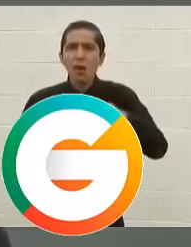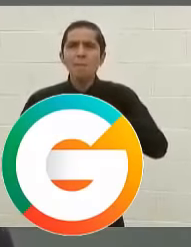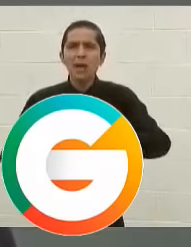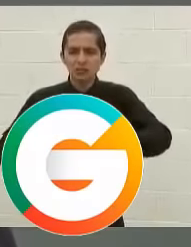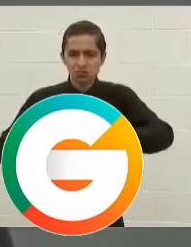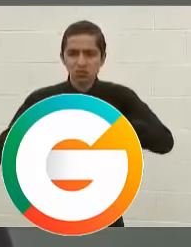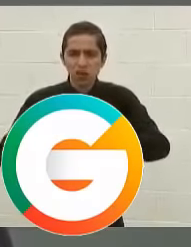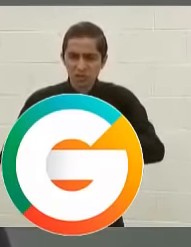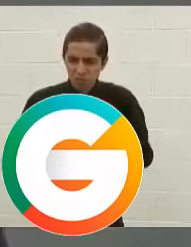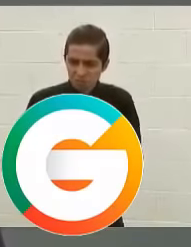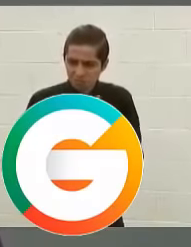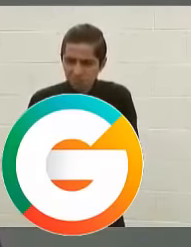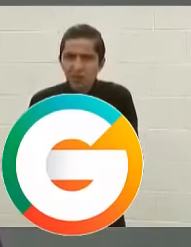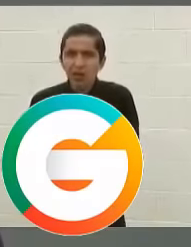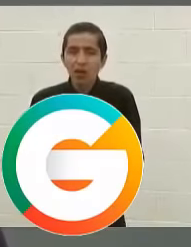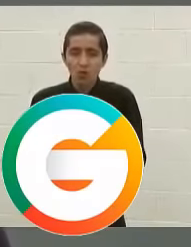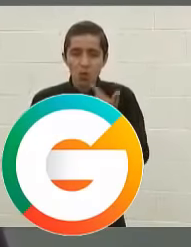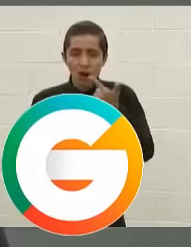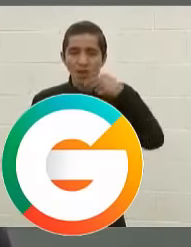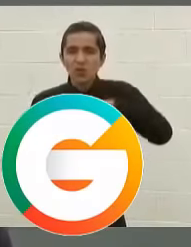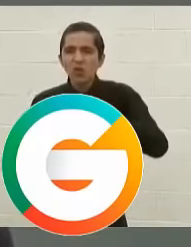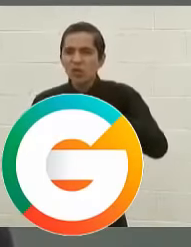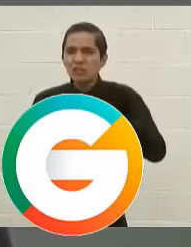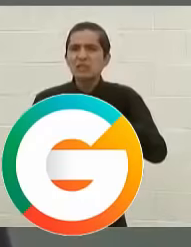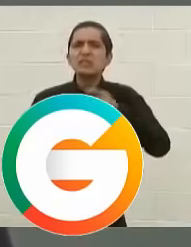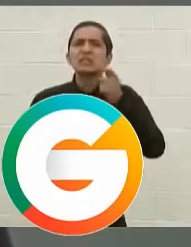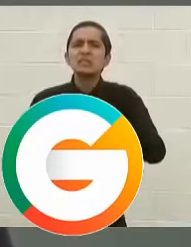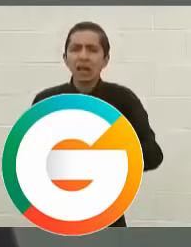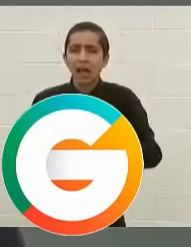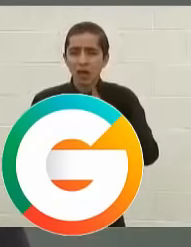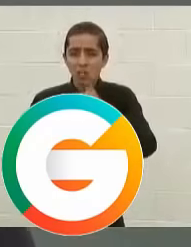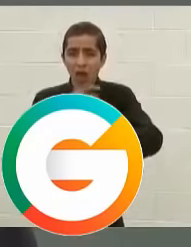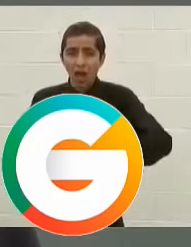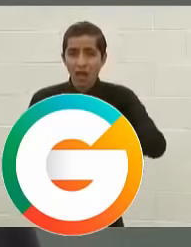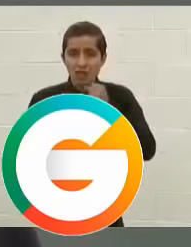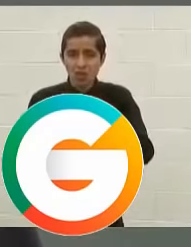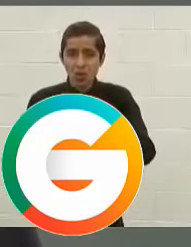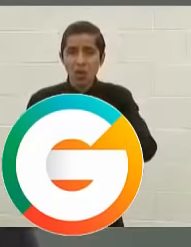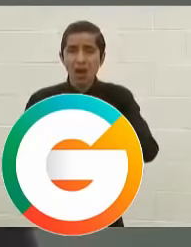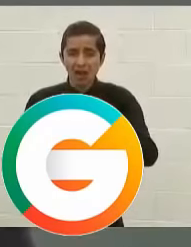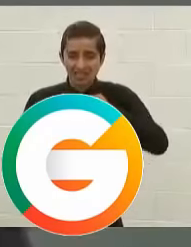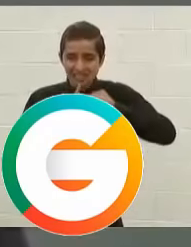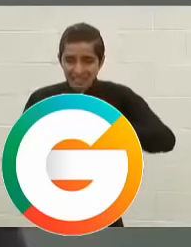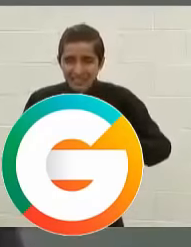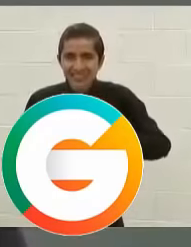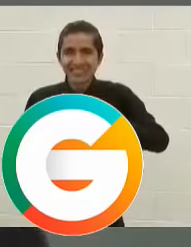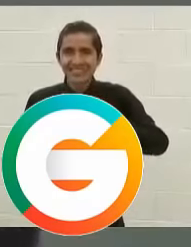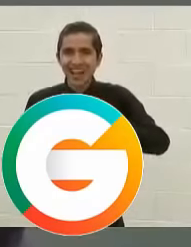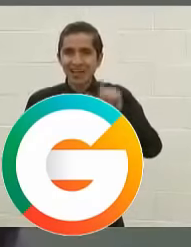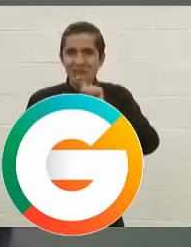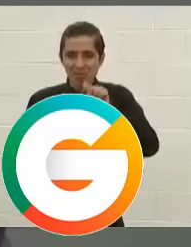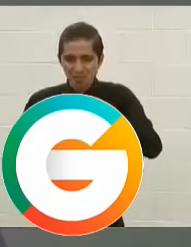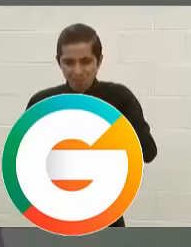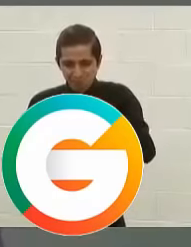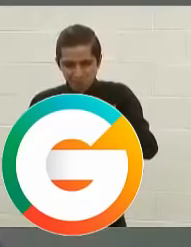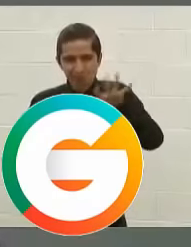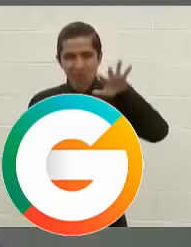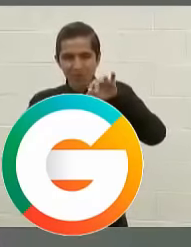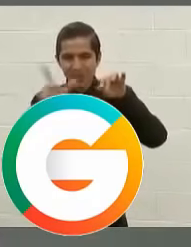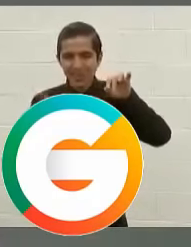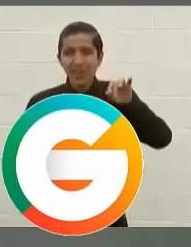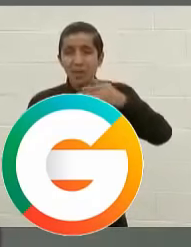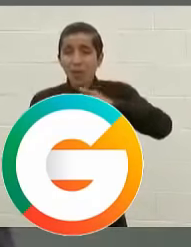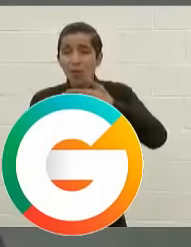Nacional. La Guardia Nacional, que va a cumplir un año del inicio de su despliegue el